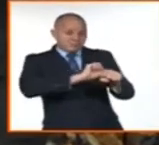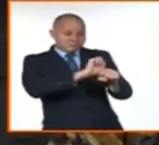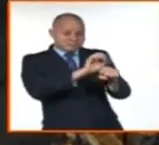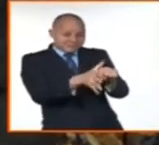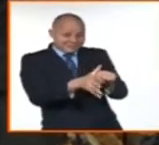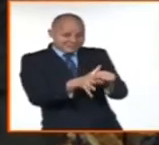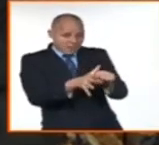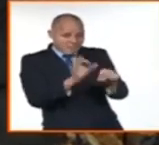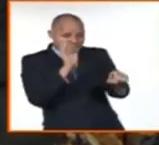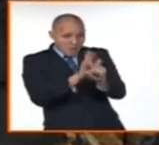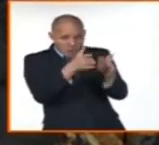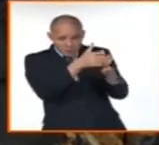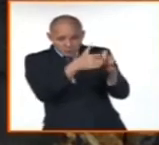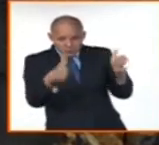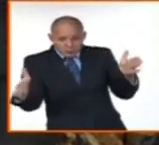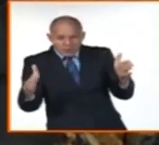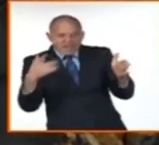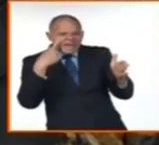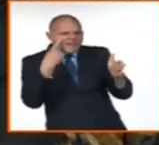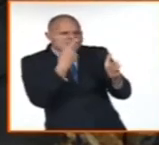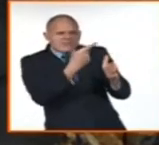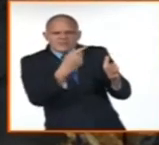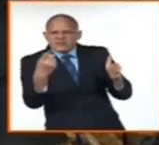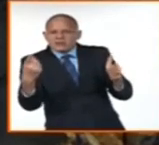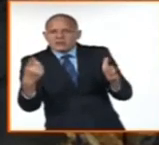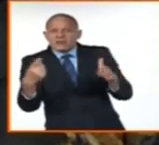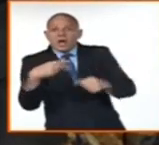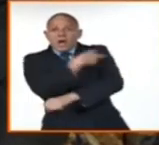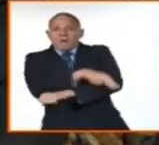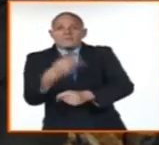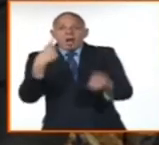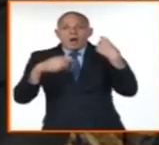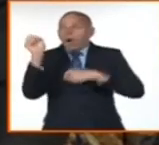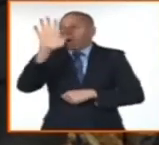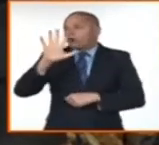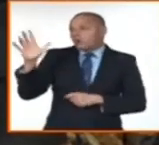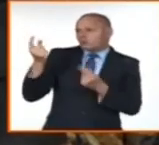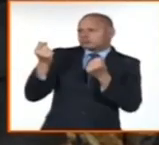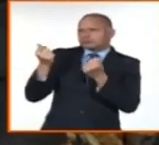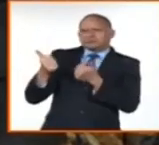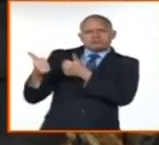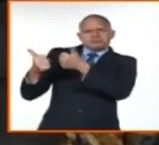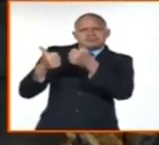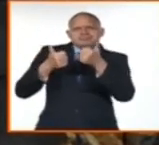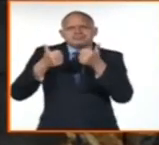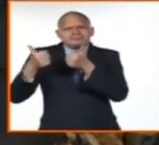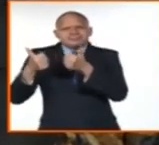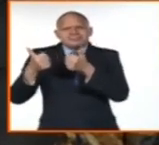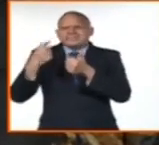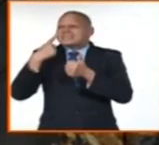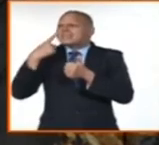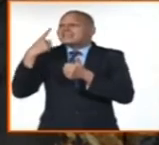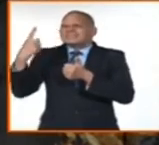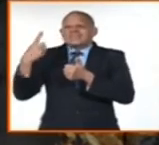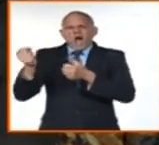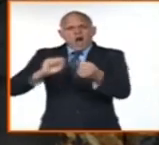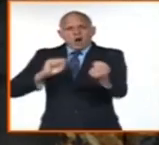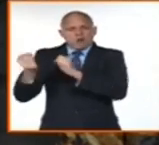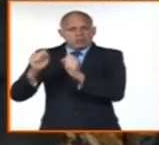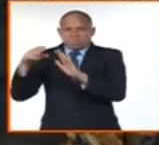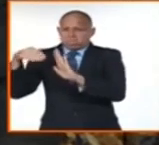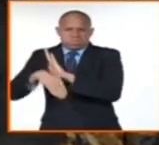sistema neoliberal, lo ha sacado la pandemia. Países ricos de primer mundo han tenido un comportamiento de control de la pandemia